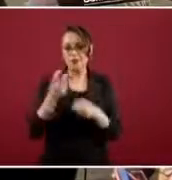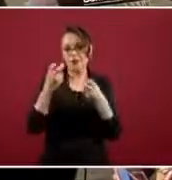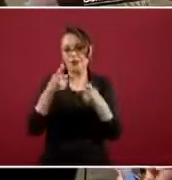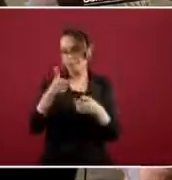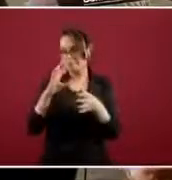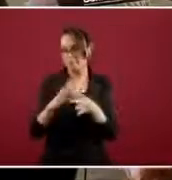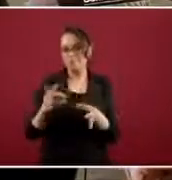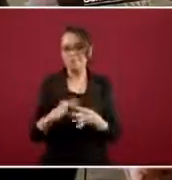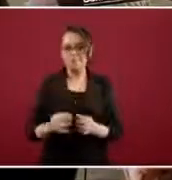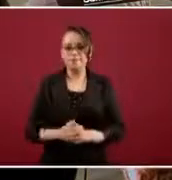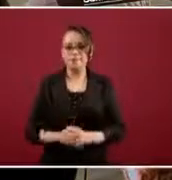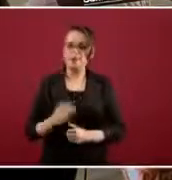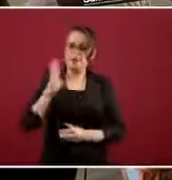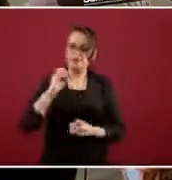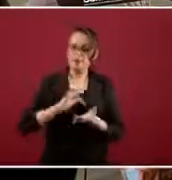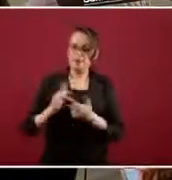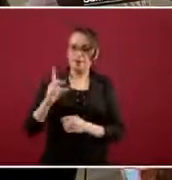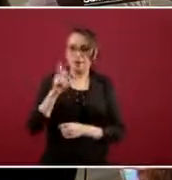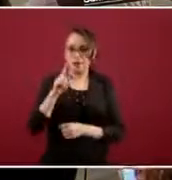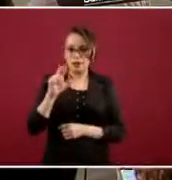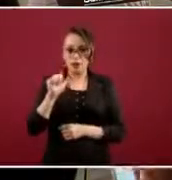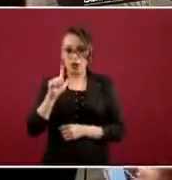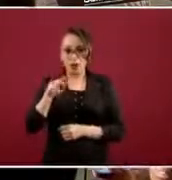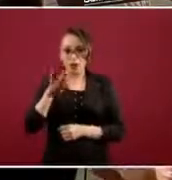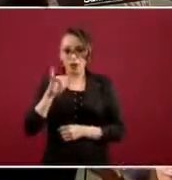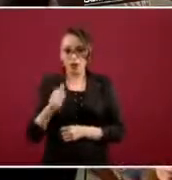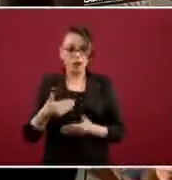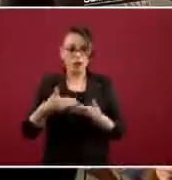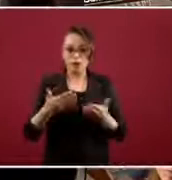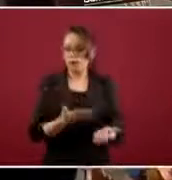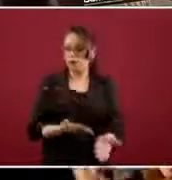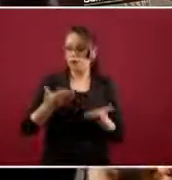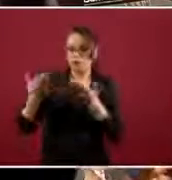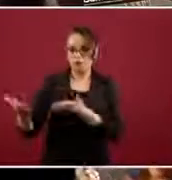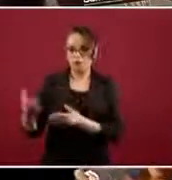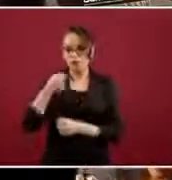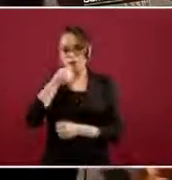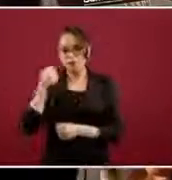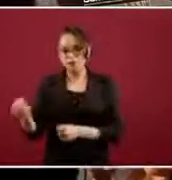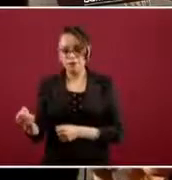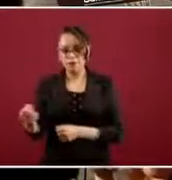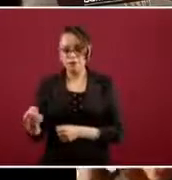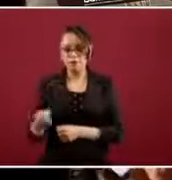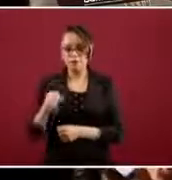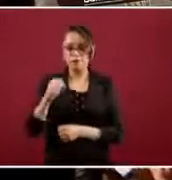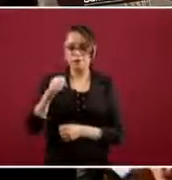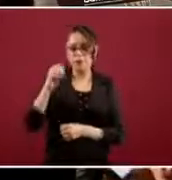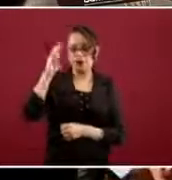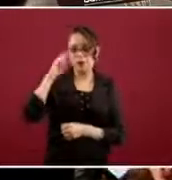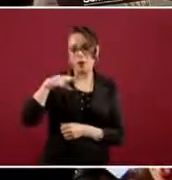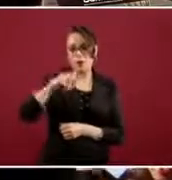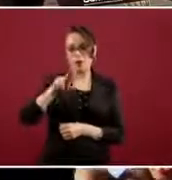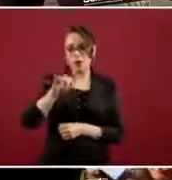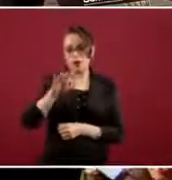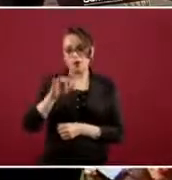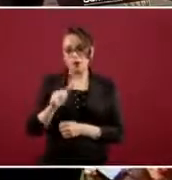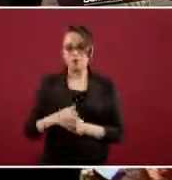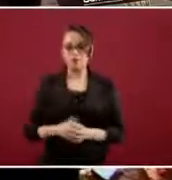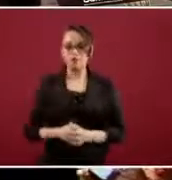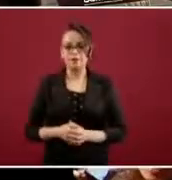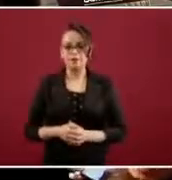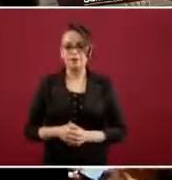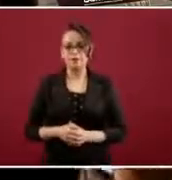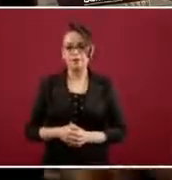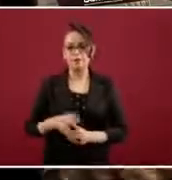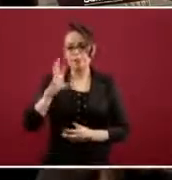doctora Lumía. Le damos la palabra a la maestra Mónica Macís. Muchas gracias.